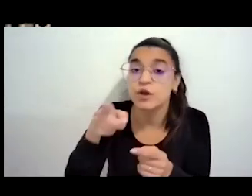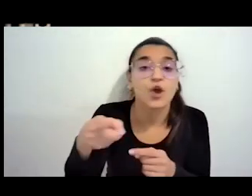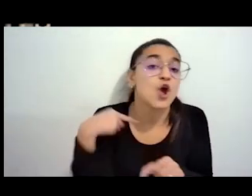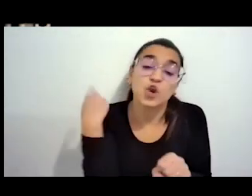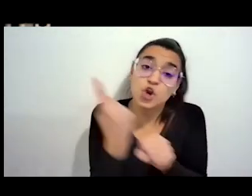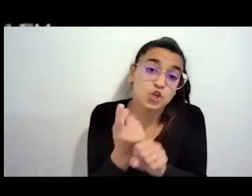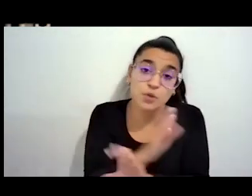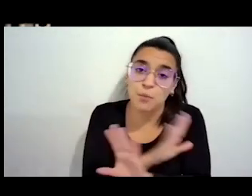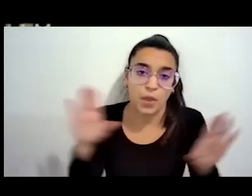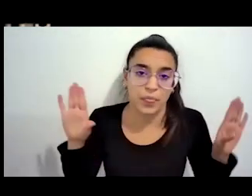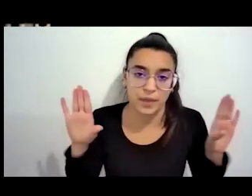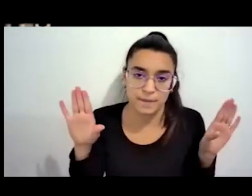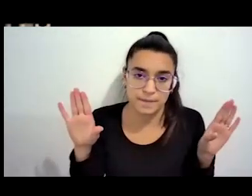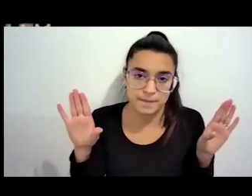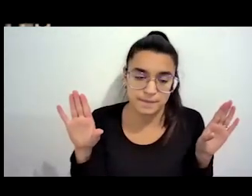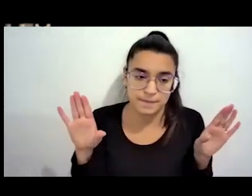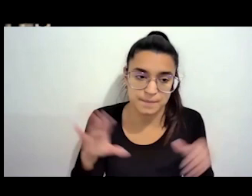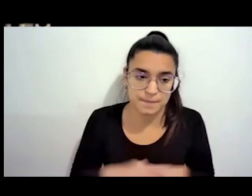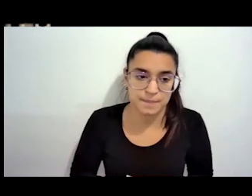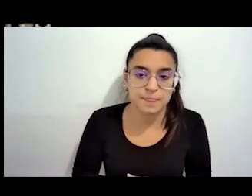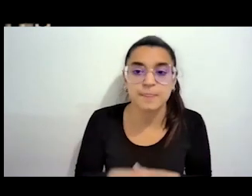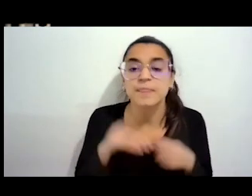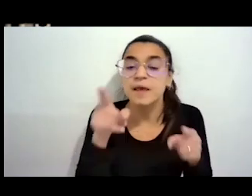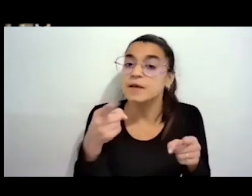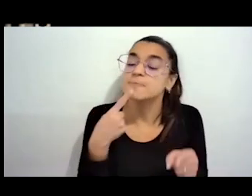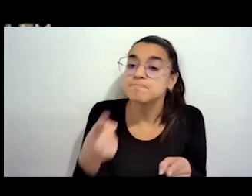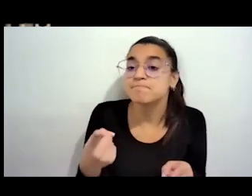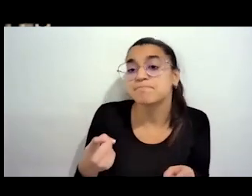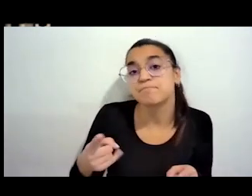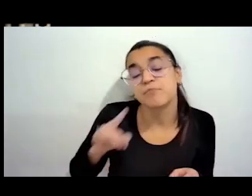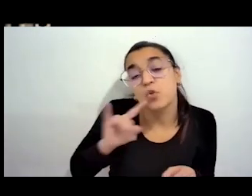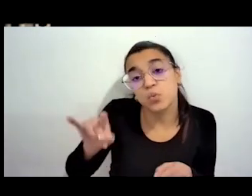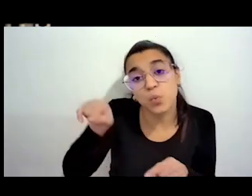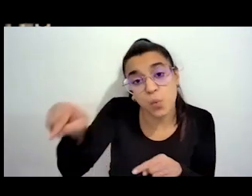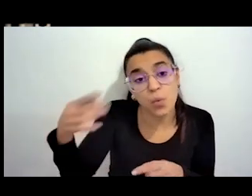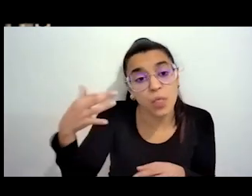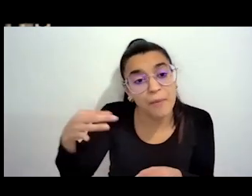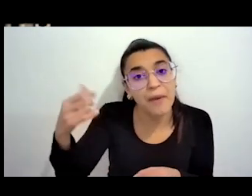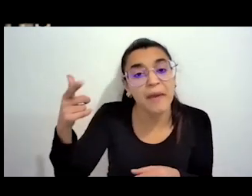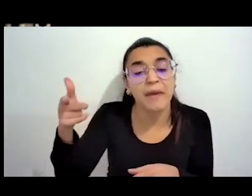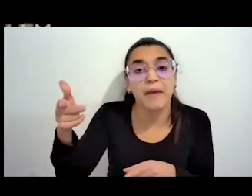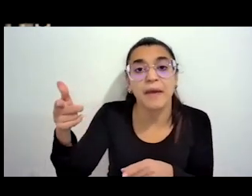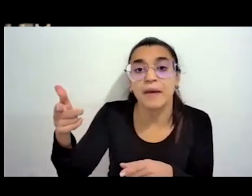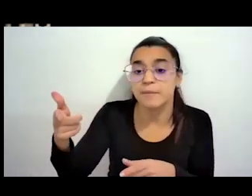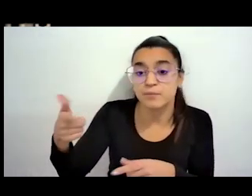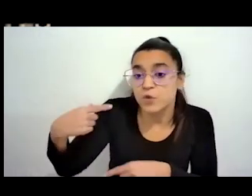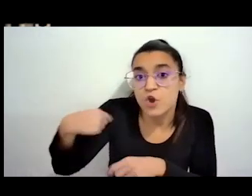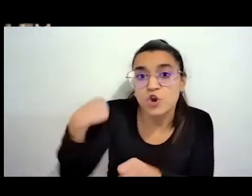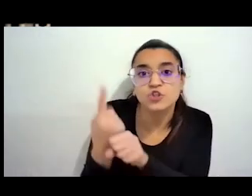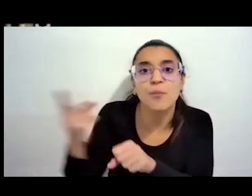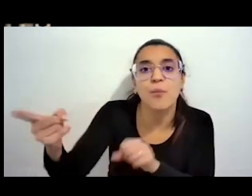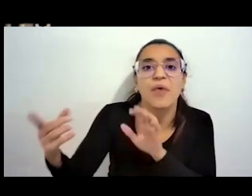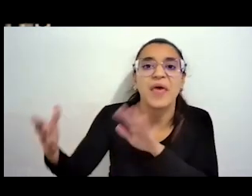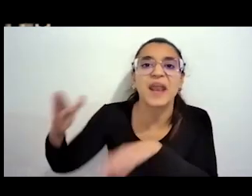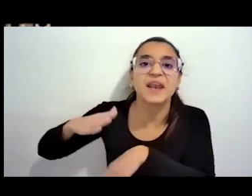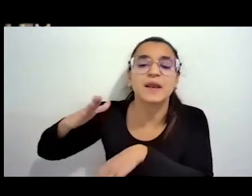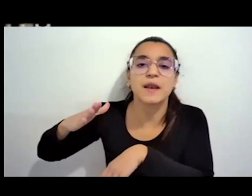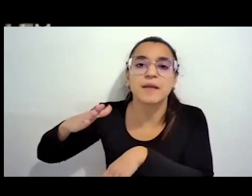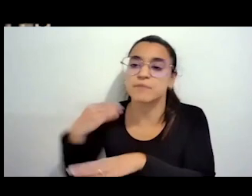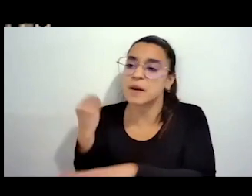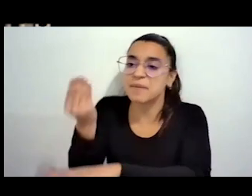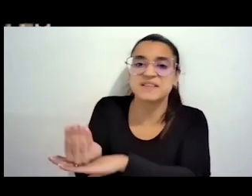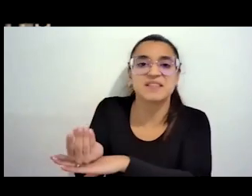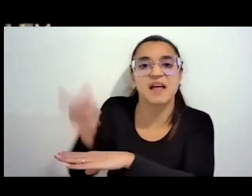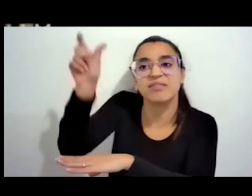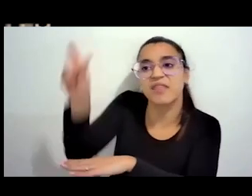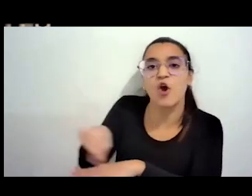presumirse. Es de interpretación restrictiva y no puede ejercerse por representante. Es decir,